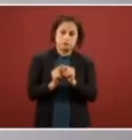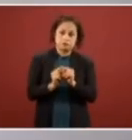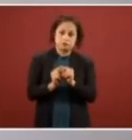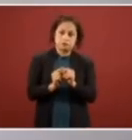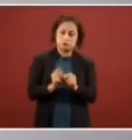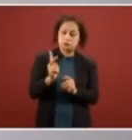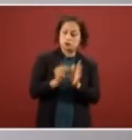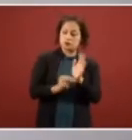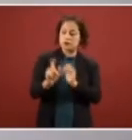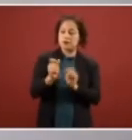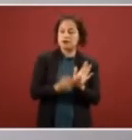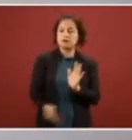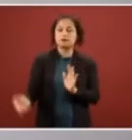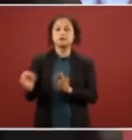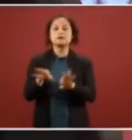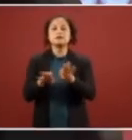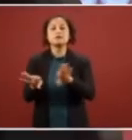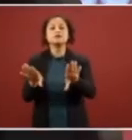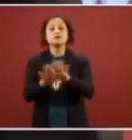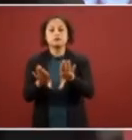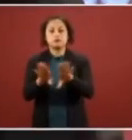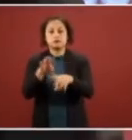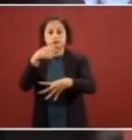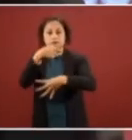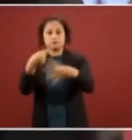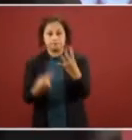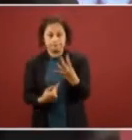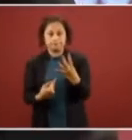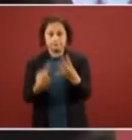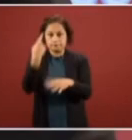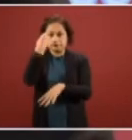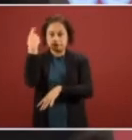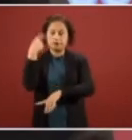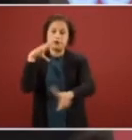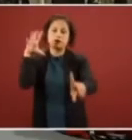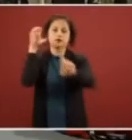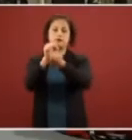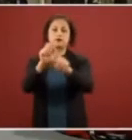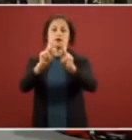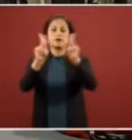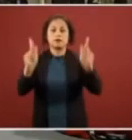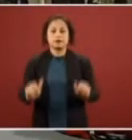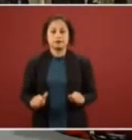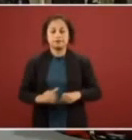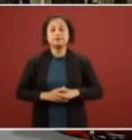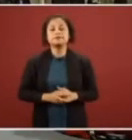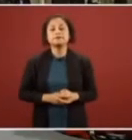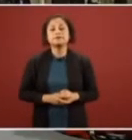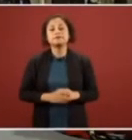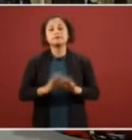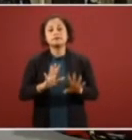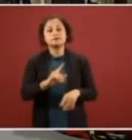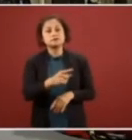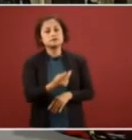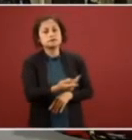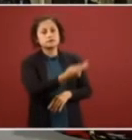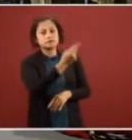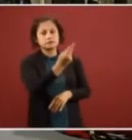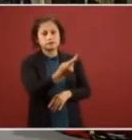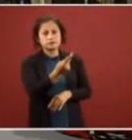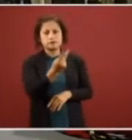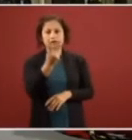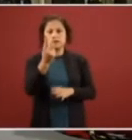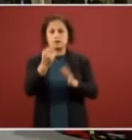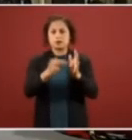este synthesize año what was going to happen this year in order el año to guarantee peace comenzó, and tranquility. Pues ya